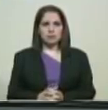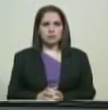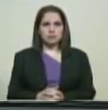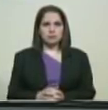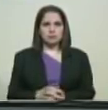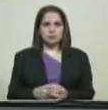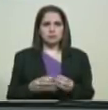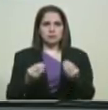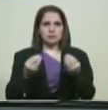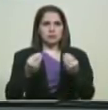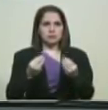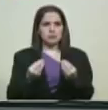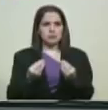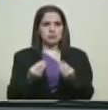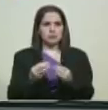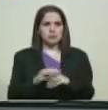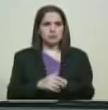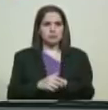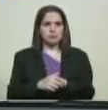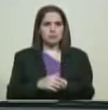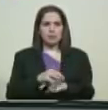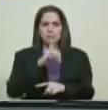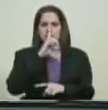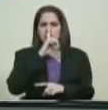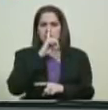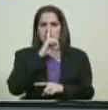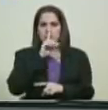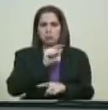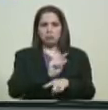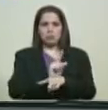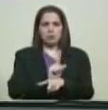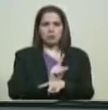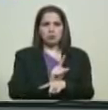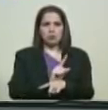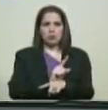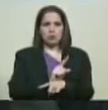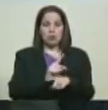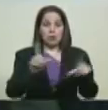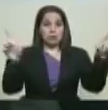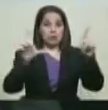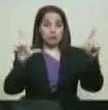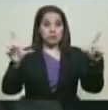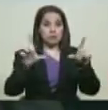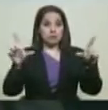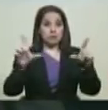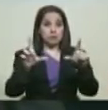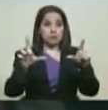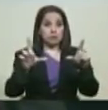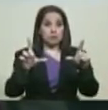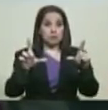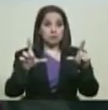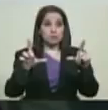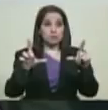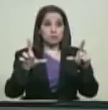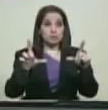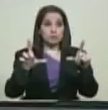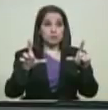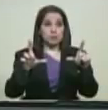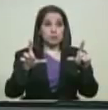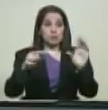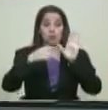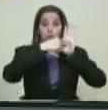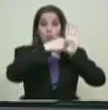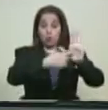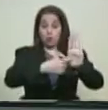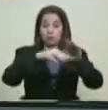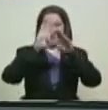Jorge, de silencio. En los medios de comunicación que nos estigmatizan en